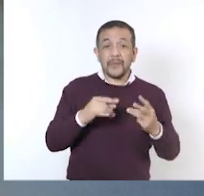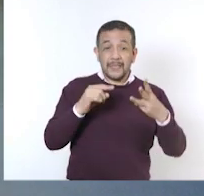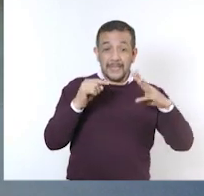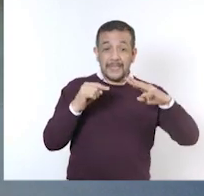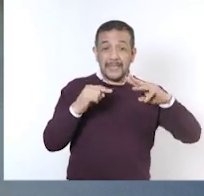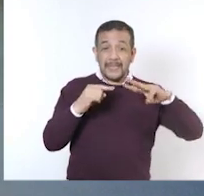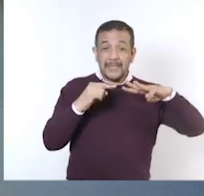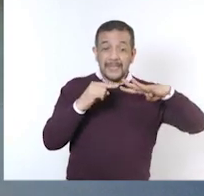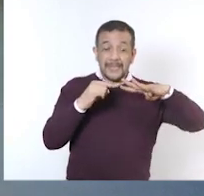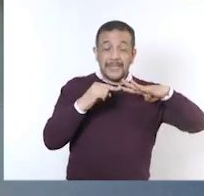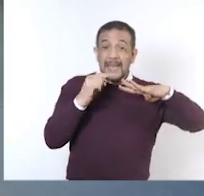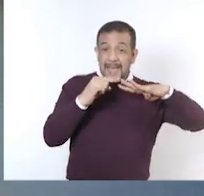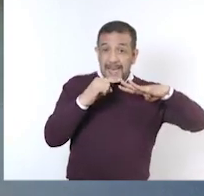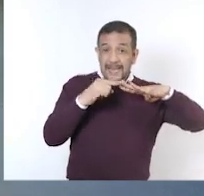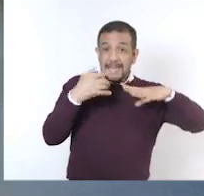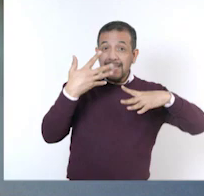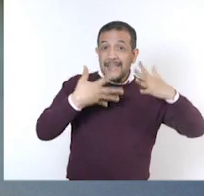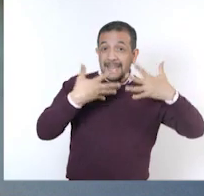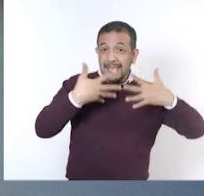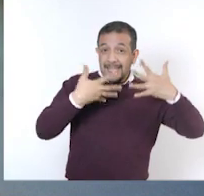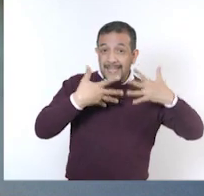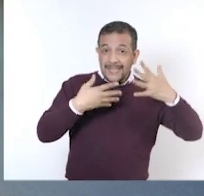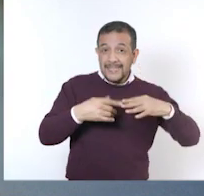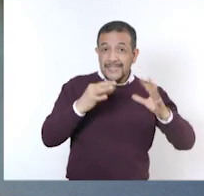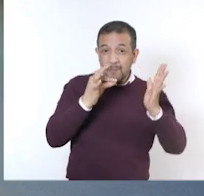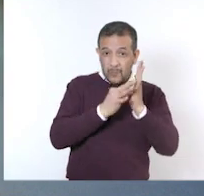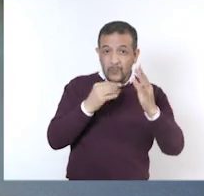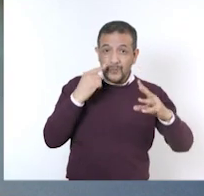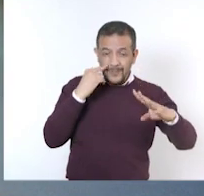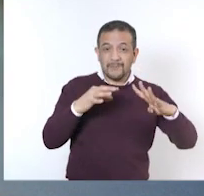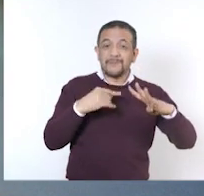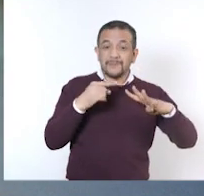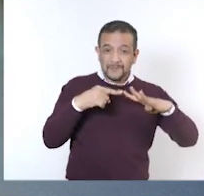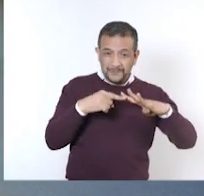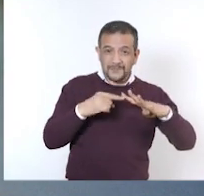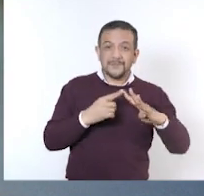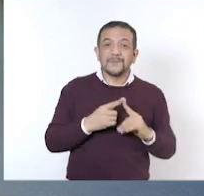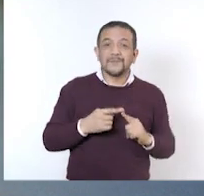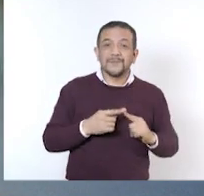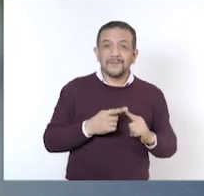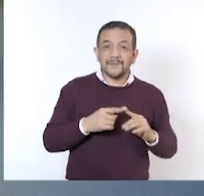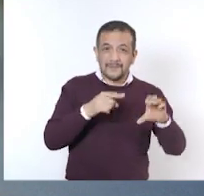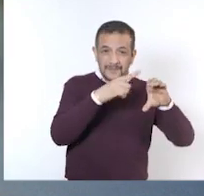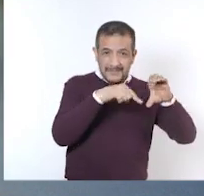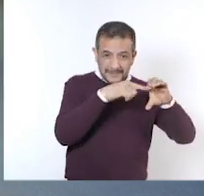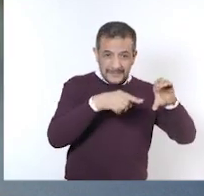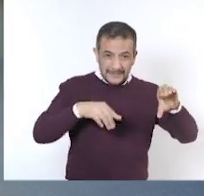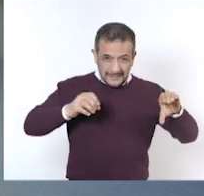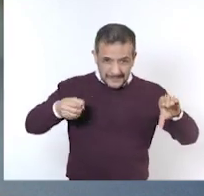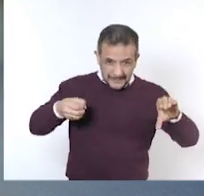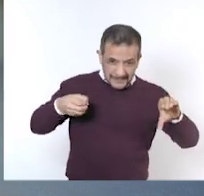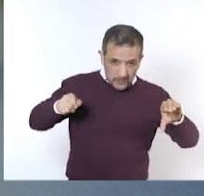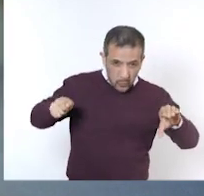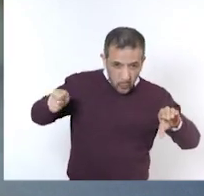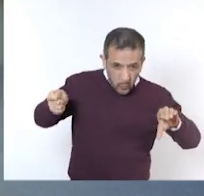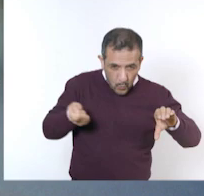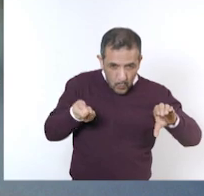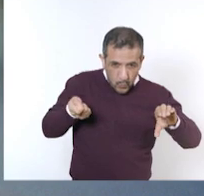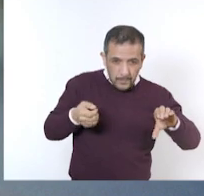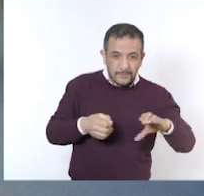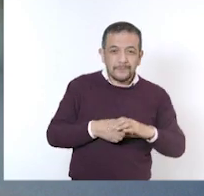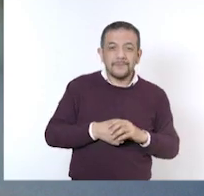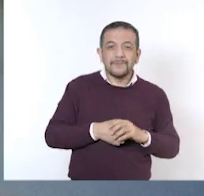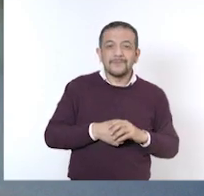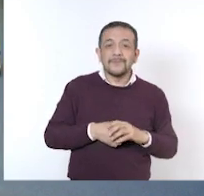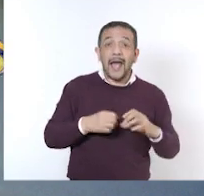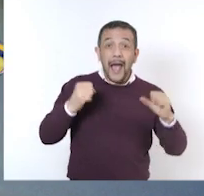¡Muy bien! 110. Anotaste el de 15. Llevas un tiro, Jesús. Gracias, gracias. Vamos, allá. Vamos. Un poquito vamos. Más rápido, Jesús. Venga.